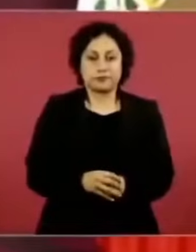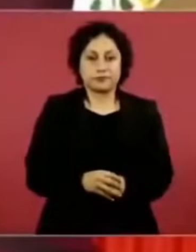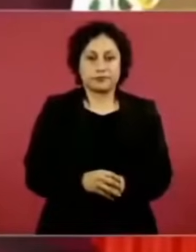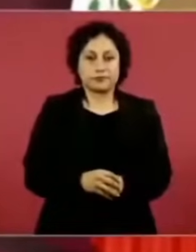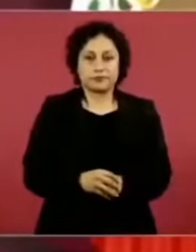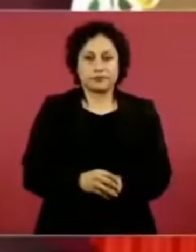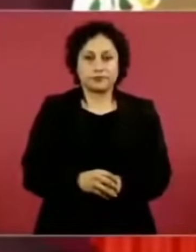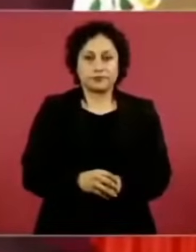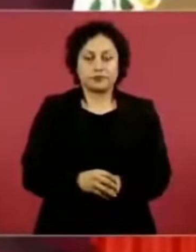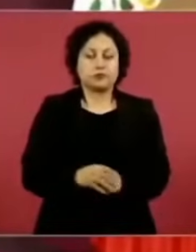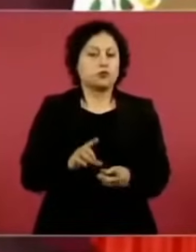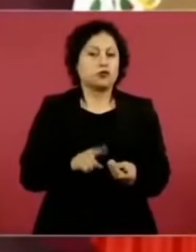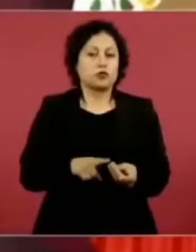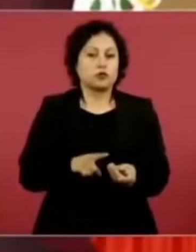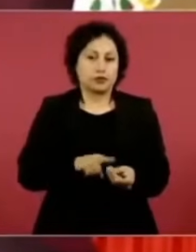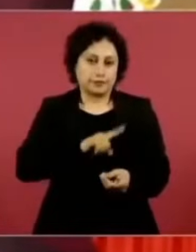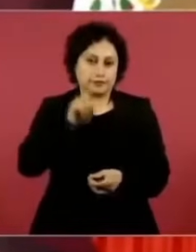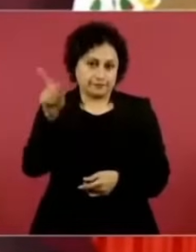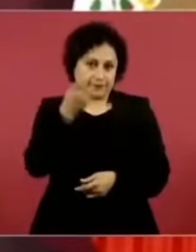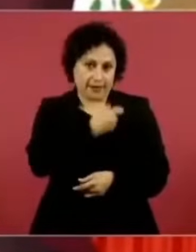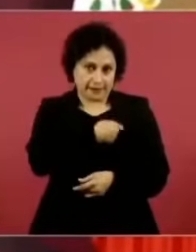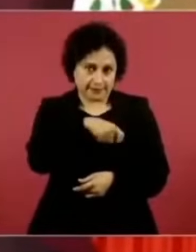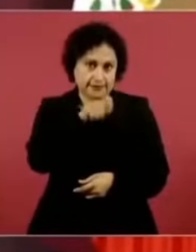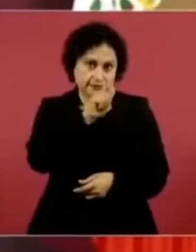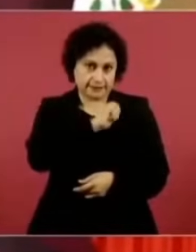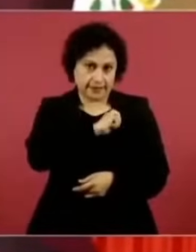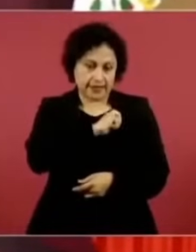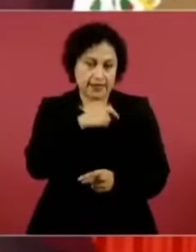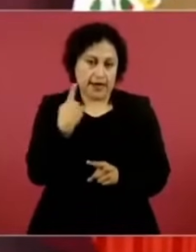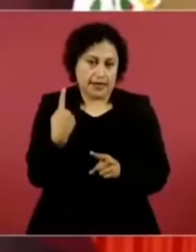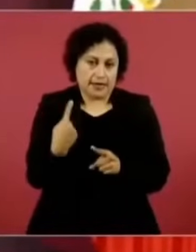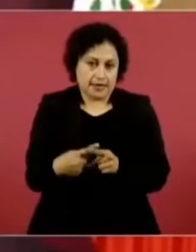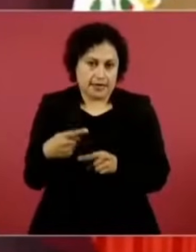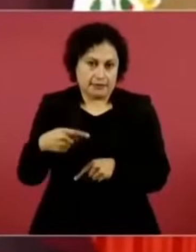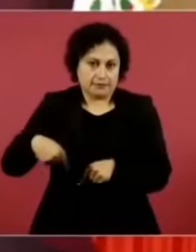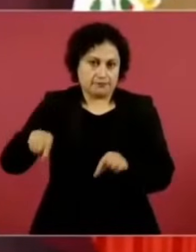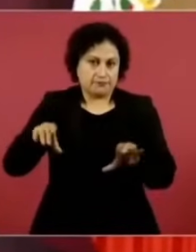en España, la monarquía.